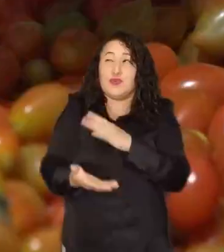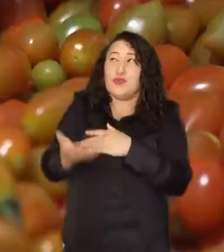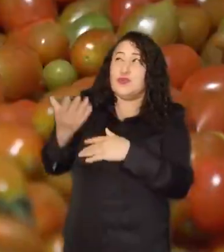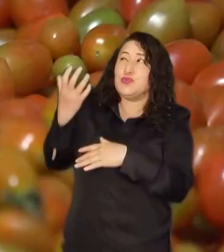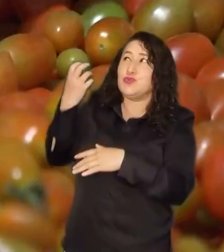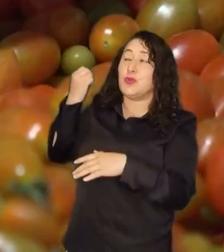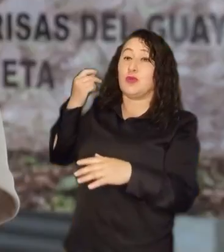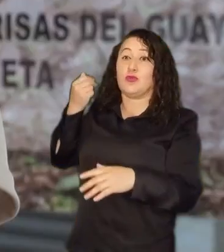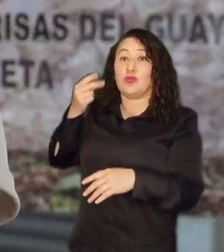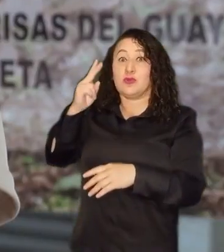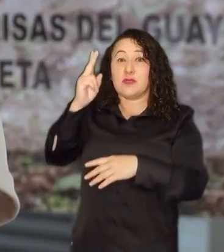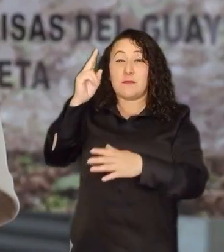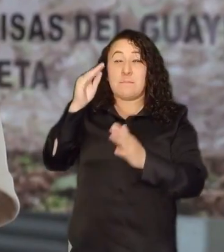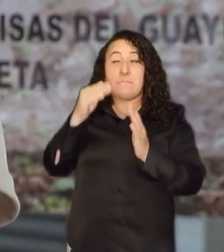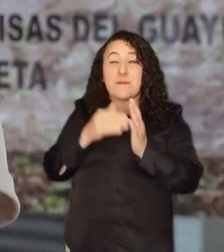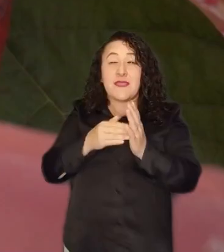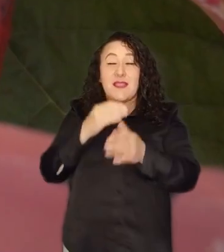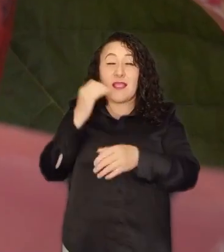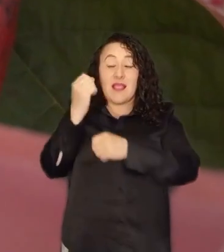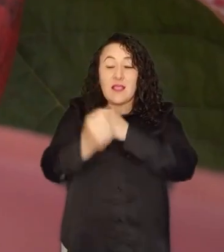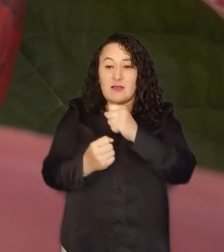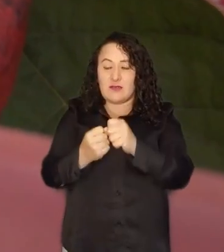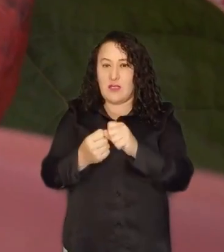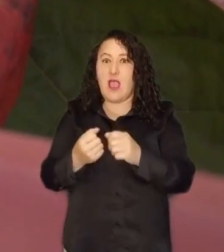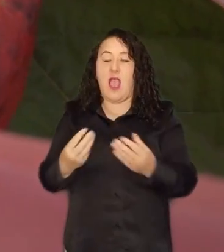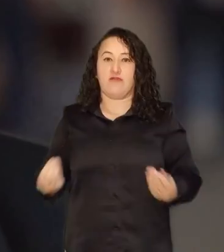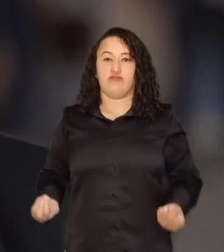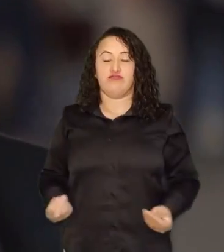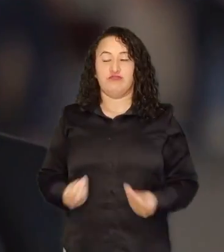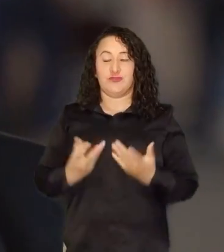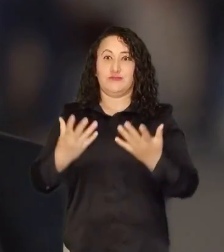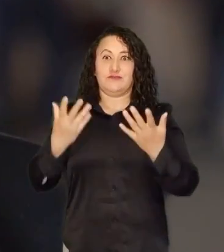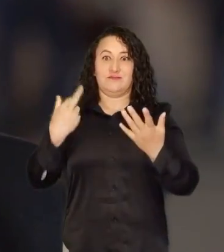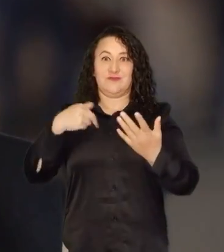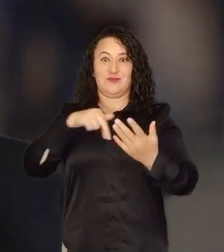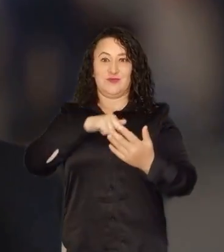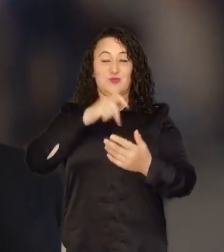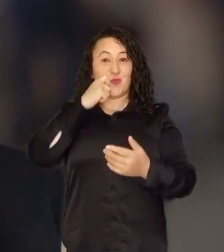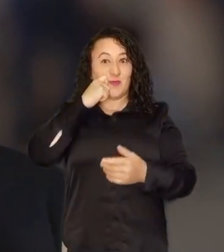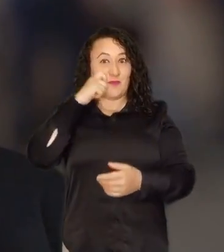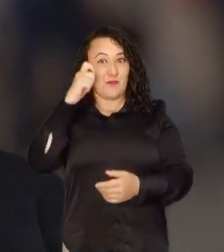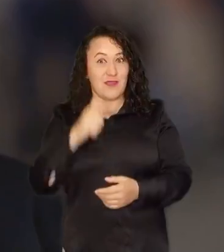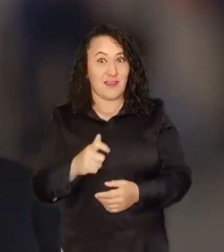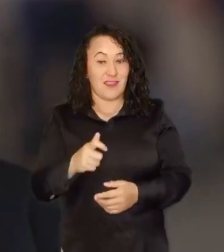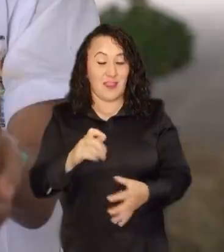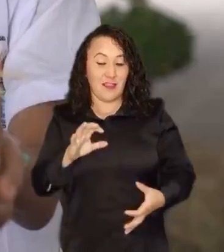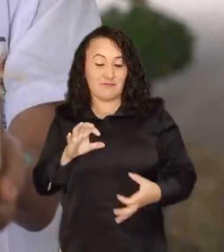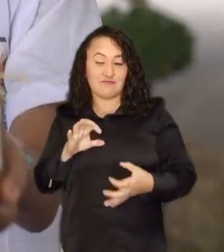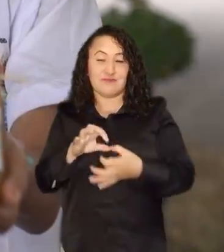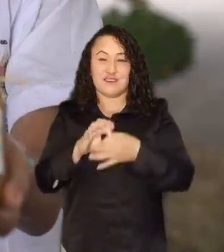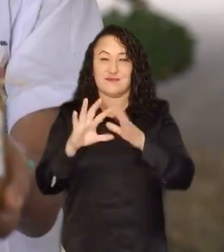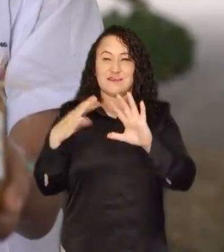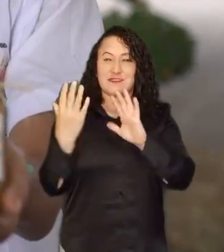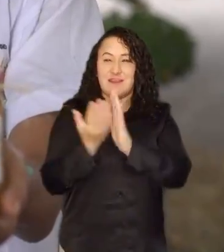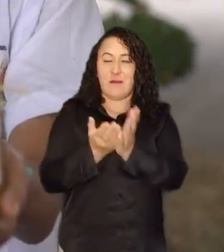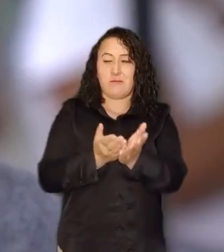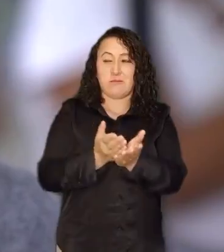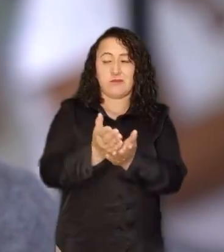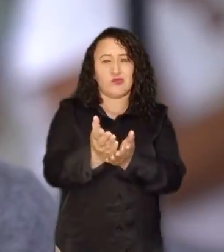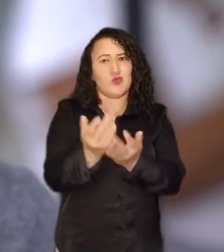terminar la pobreza extrema y alimentar a una población que en 2050 se estima llegará a los 10.000 millones de habitantes.